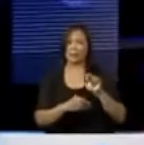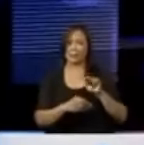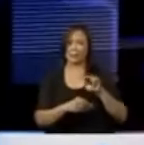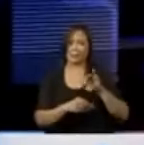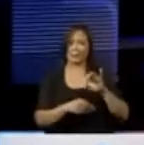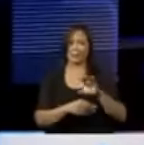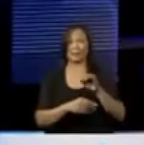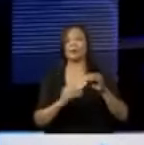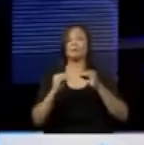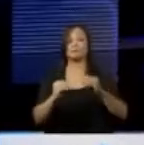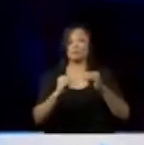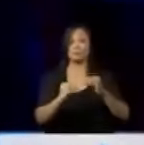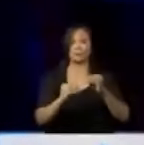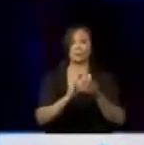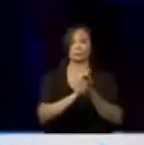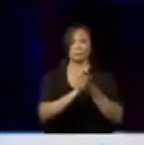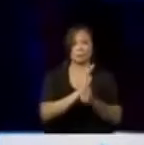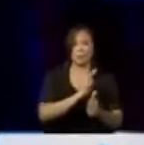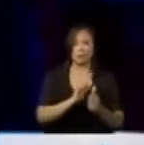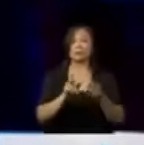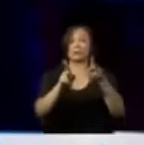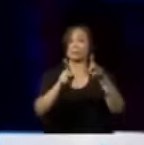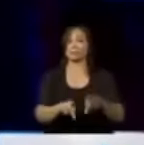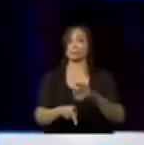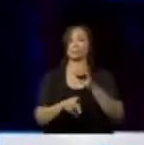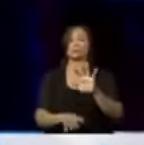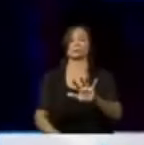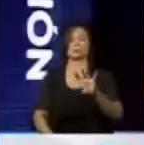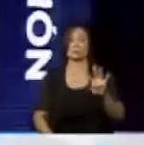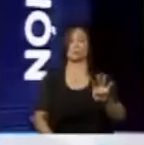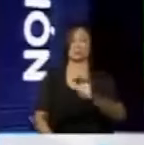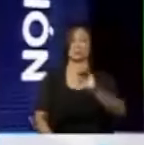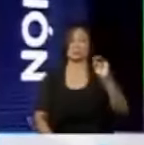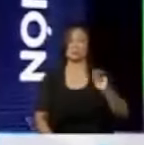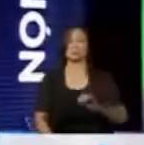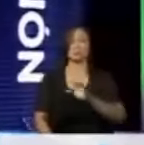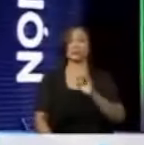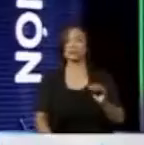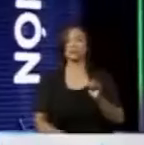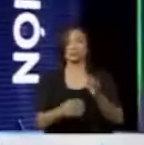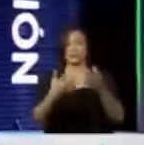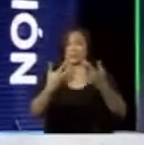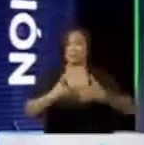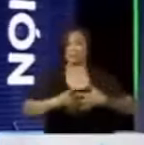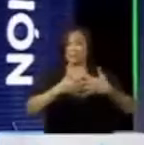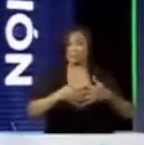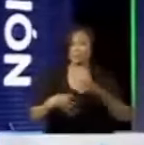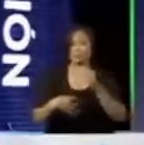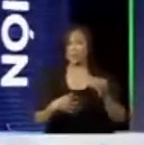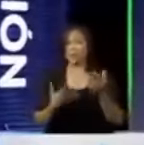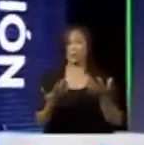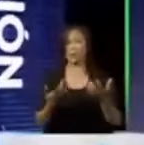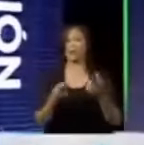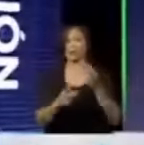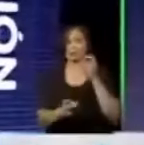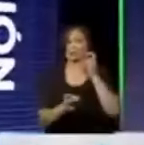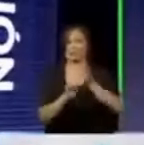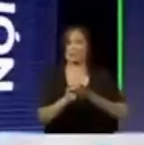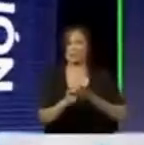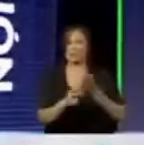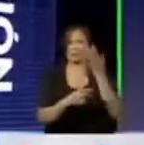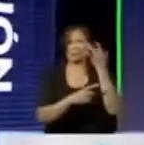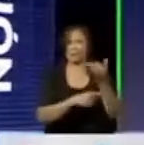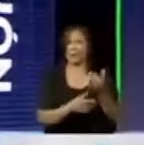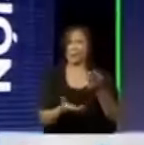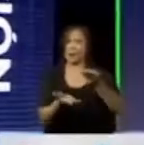ANGE, Formación del Talento Humano, el 54% de las empresas está teniendo dificultad